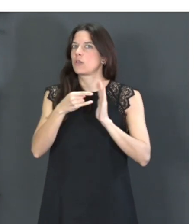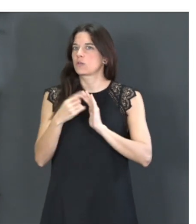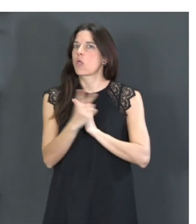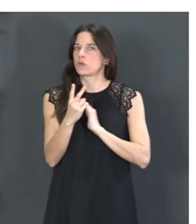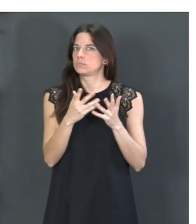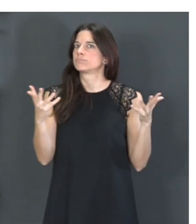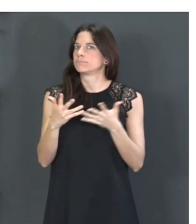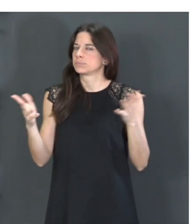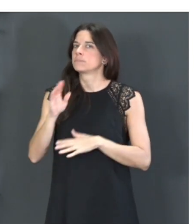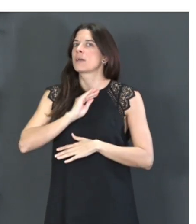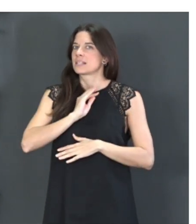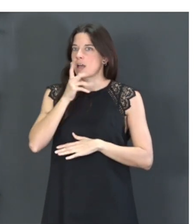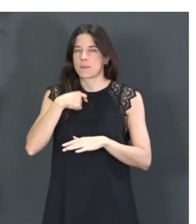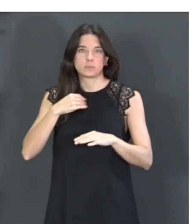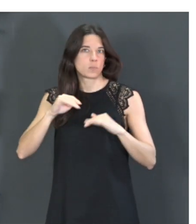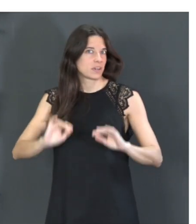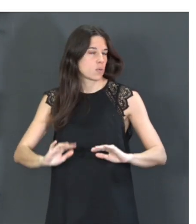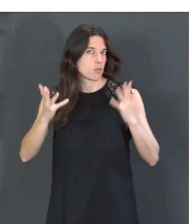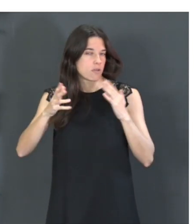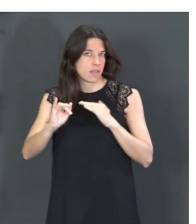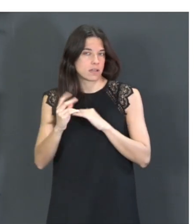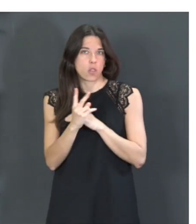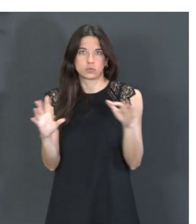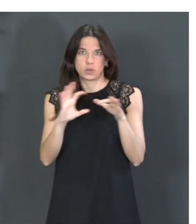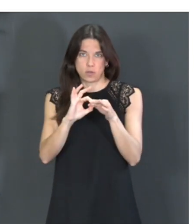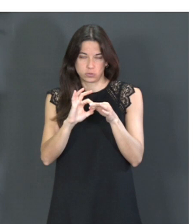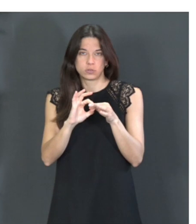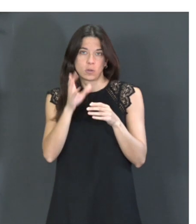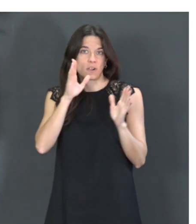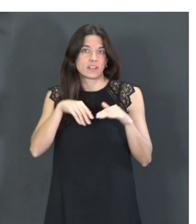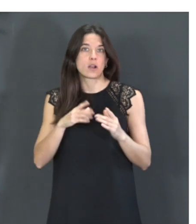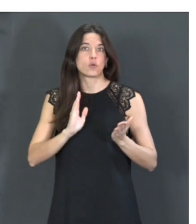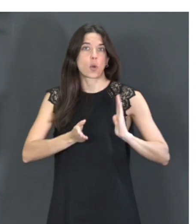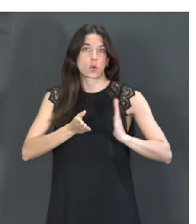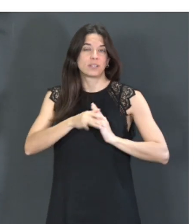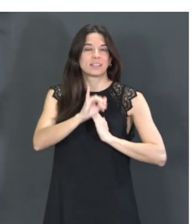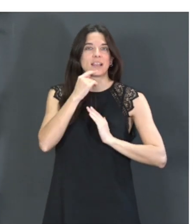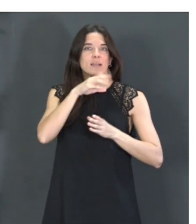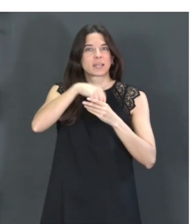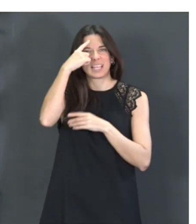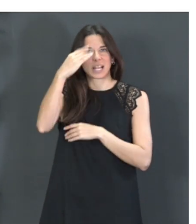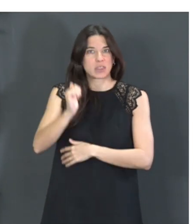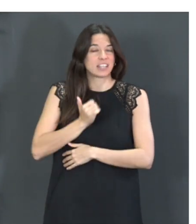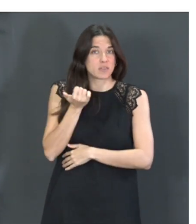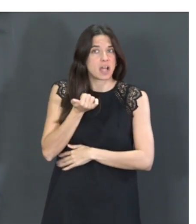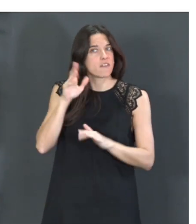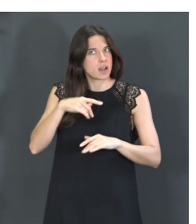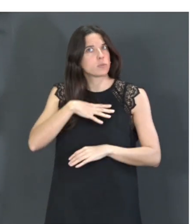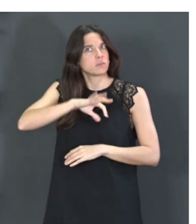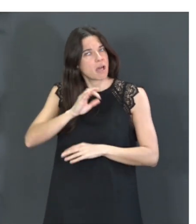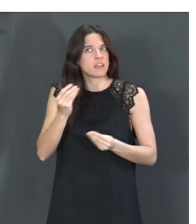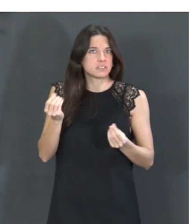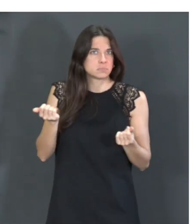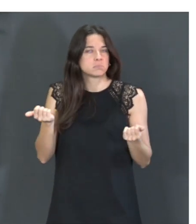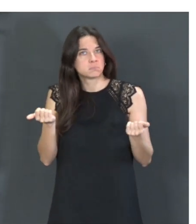la revolución. Y obviamente uno acompaña al otro, porque los robots dotados de la inteligencia artificial pues tienen muchas más